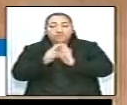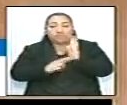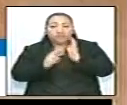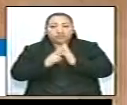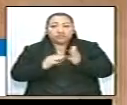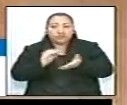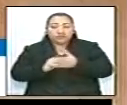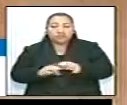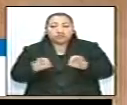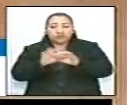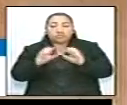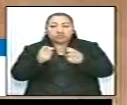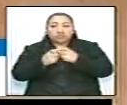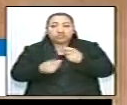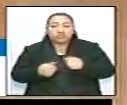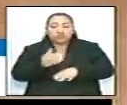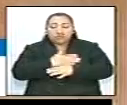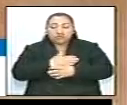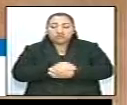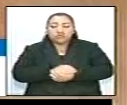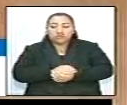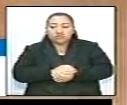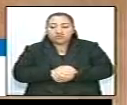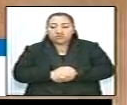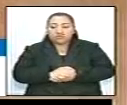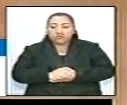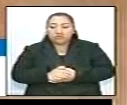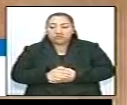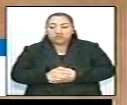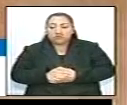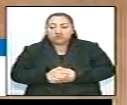iba a fundamentar la congresista, pero está con la voz.